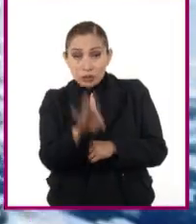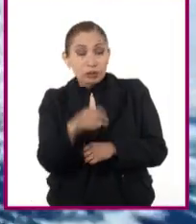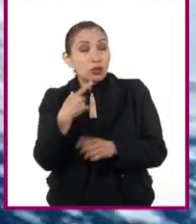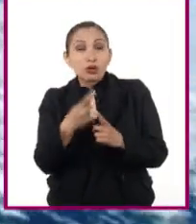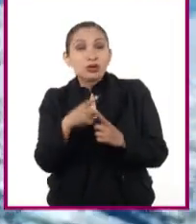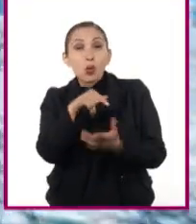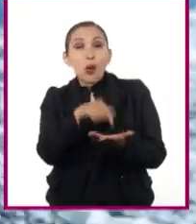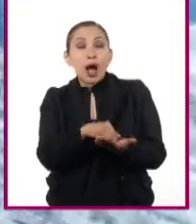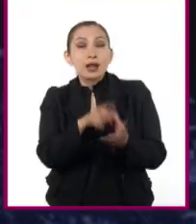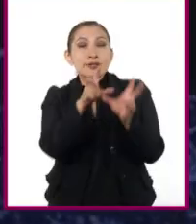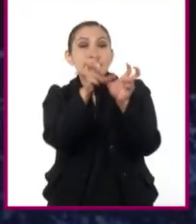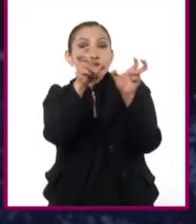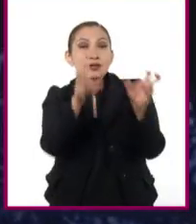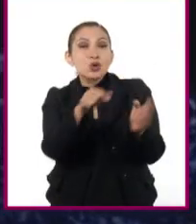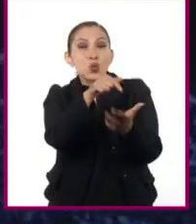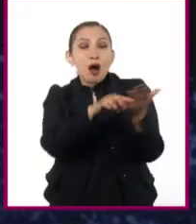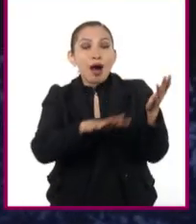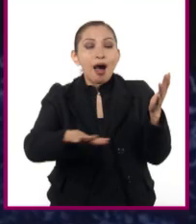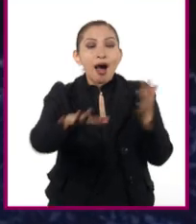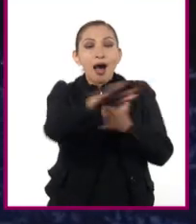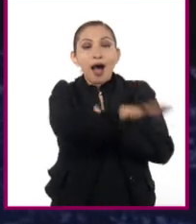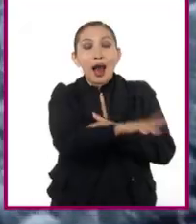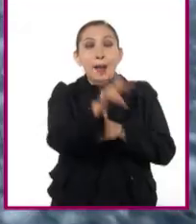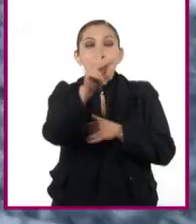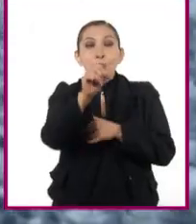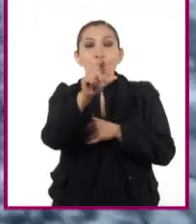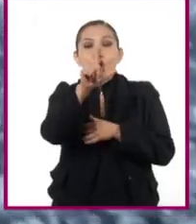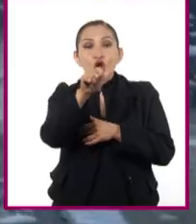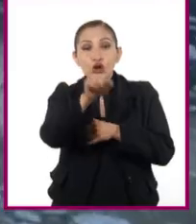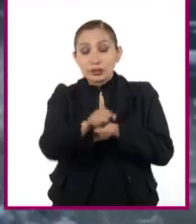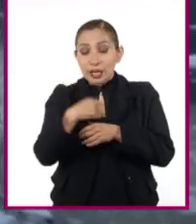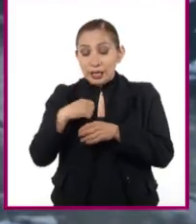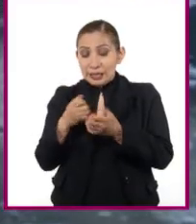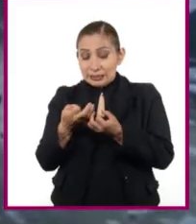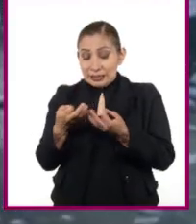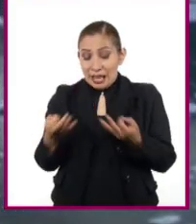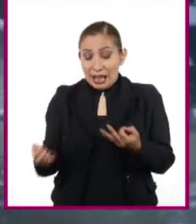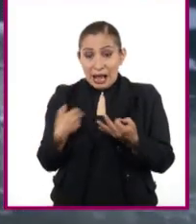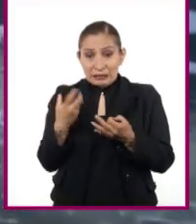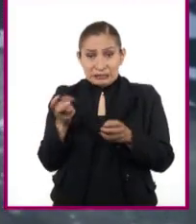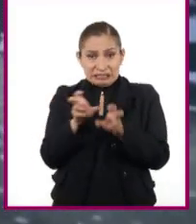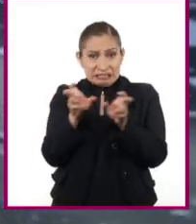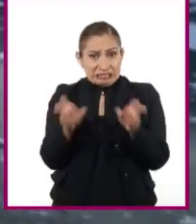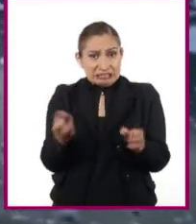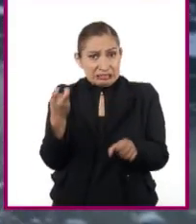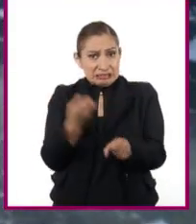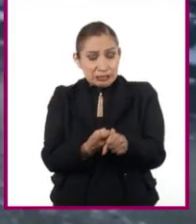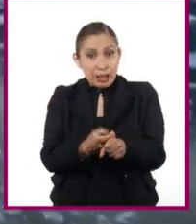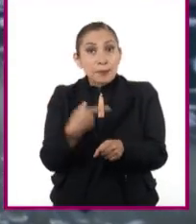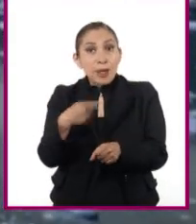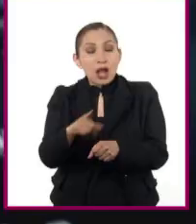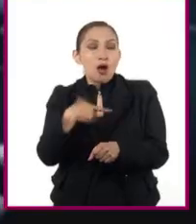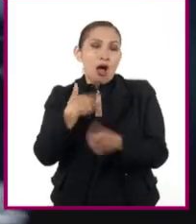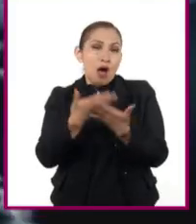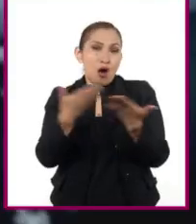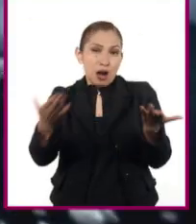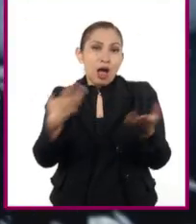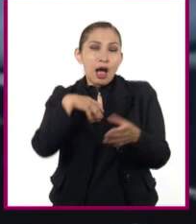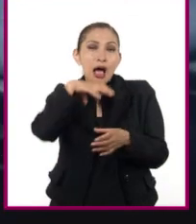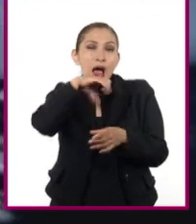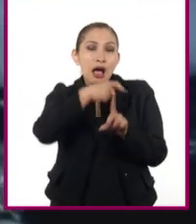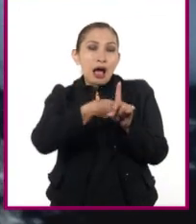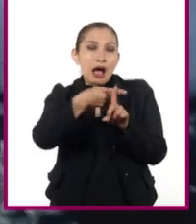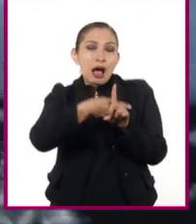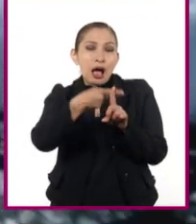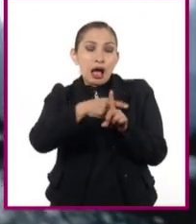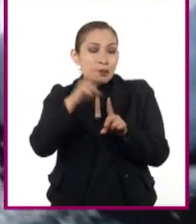69.5%, se concentra en los glaciares, principalmente los polares y en los suelos congelados. Aunque con el calentamiento del planeta,